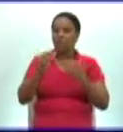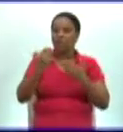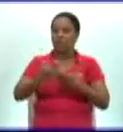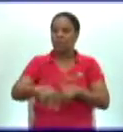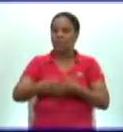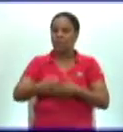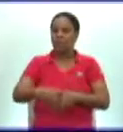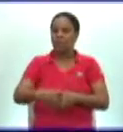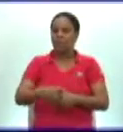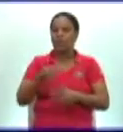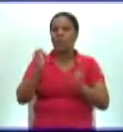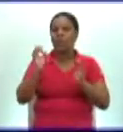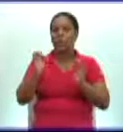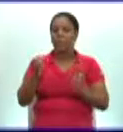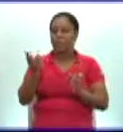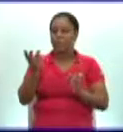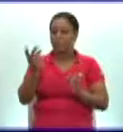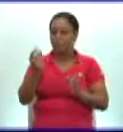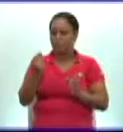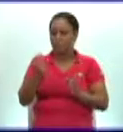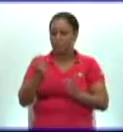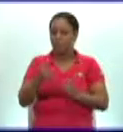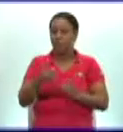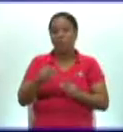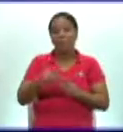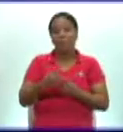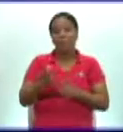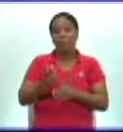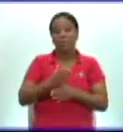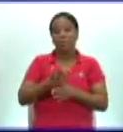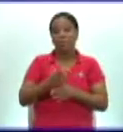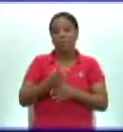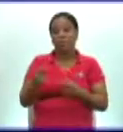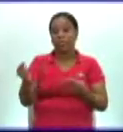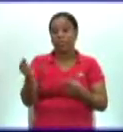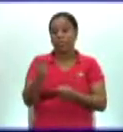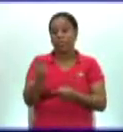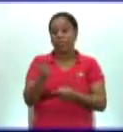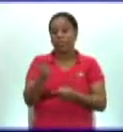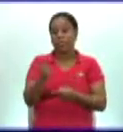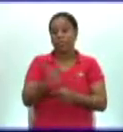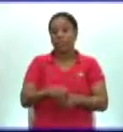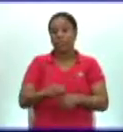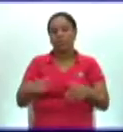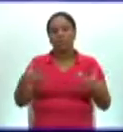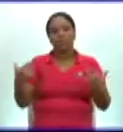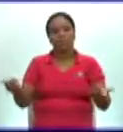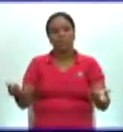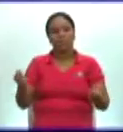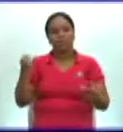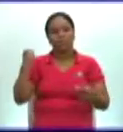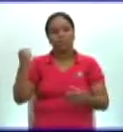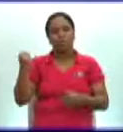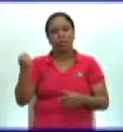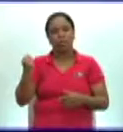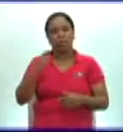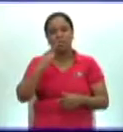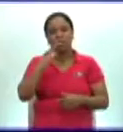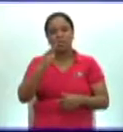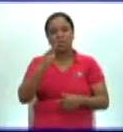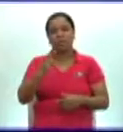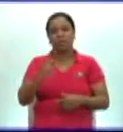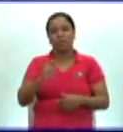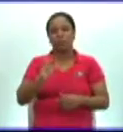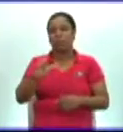mismo valor, pero en diferentes sentidos. ¿Qué va a ocurrir con la fuerza resultante